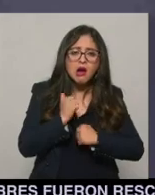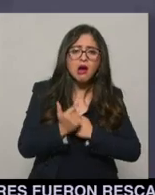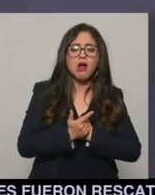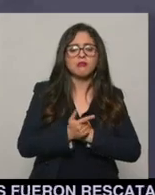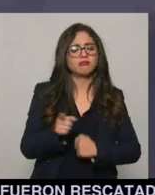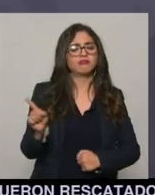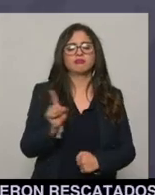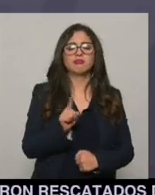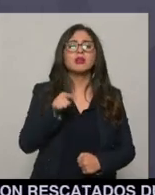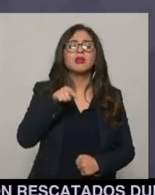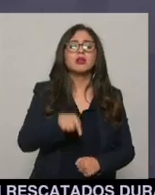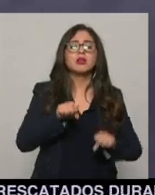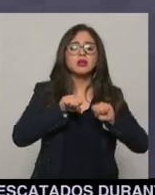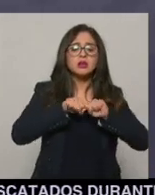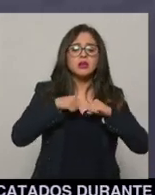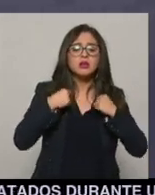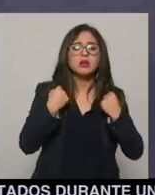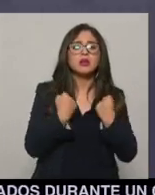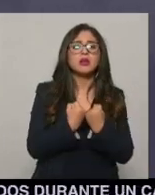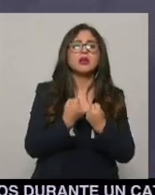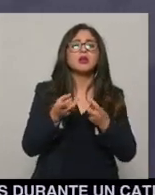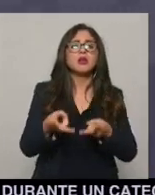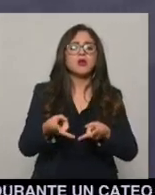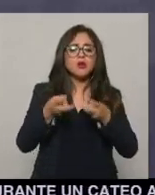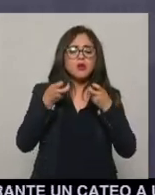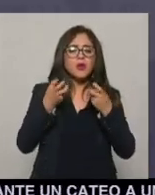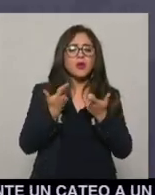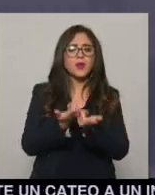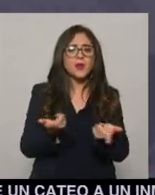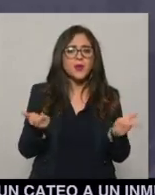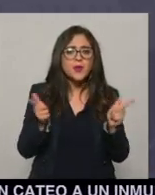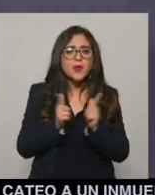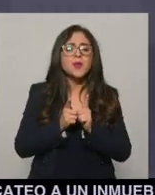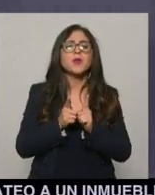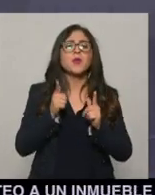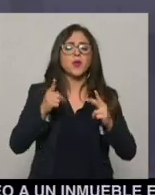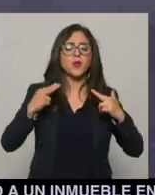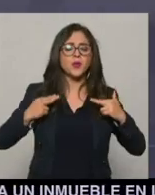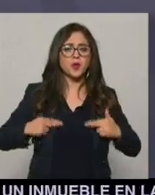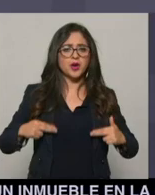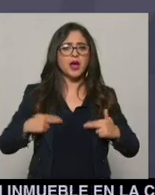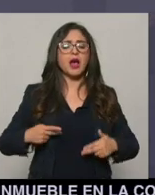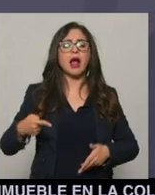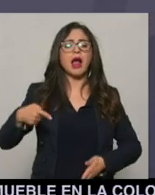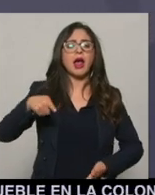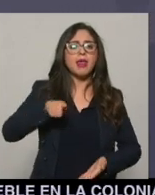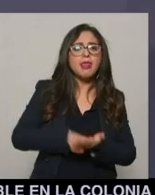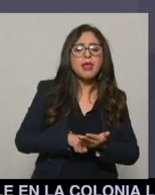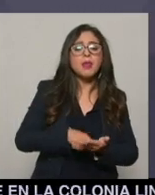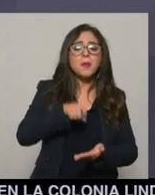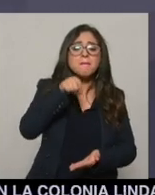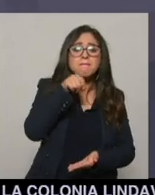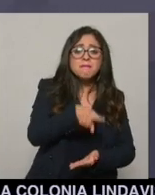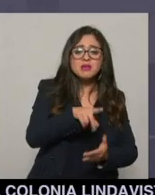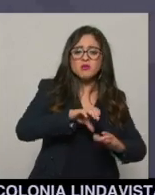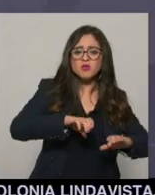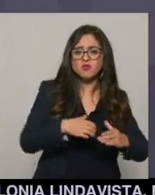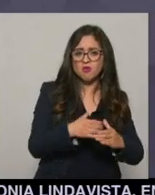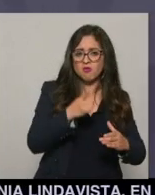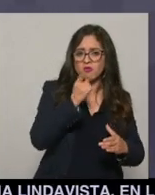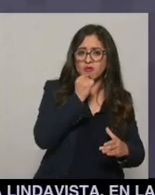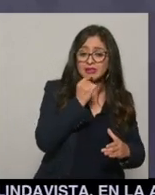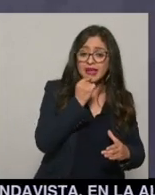una delincuencia organizada, uniformada, dentro de la estructura, dentro del sistema. Y eso es lo que hay